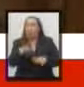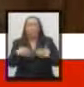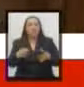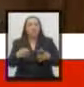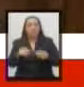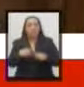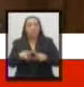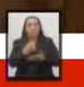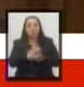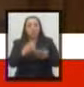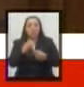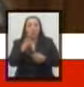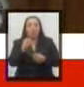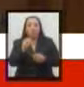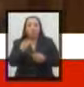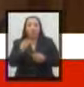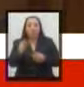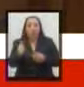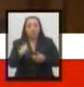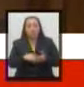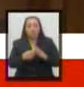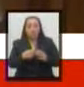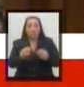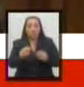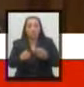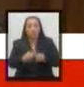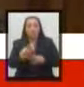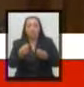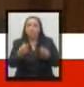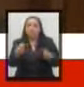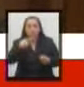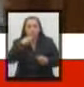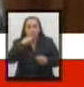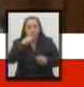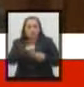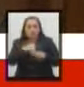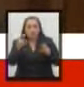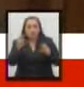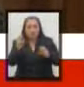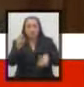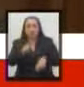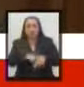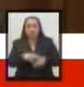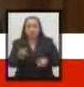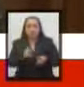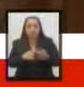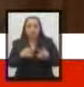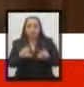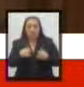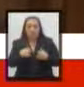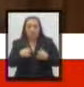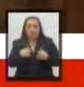pero en una ciudad como Bogotá, que se supone que es una ciudad muy moderna, muchas mujeres en el casco urbano todavía tienen estufas de